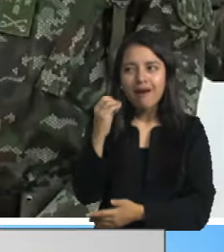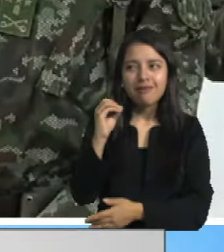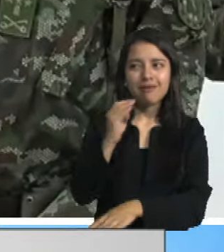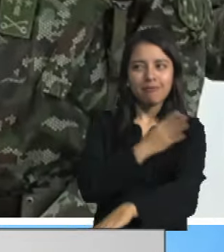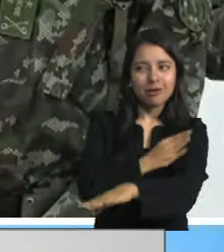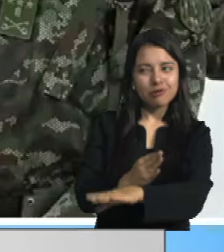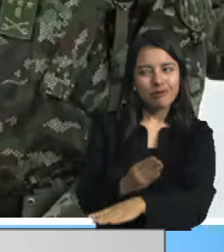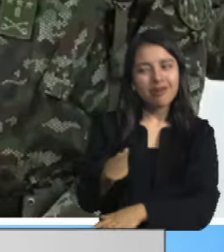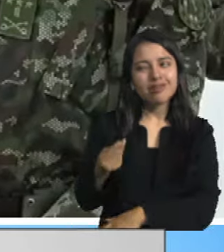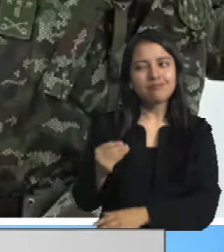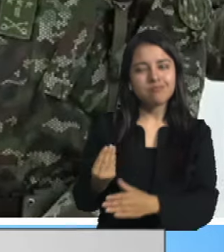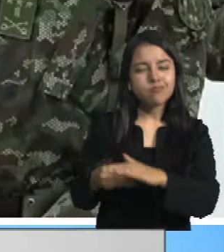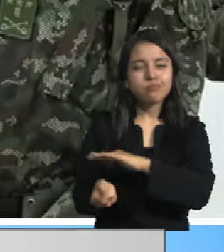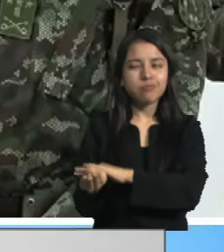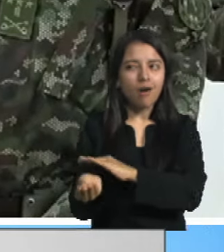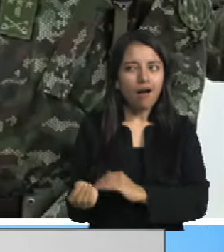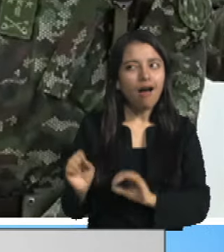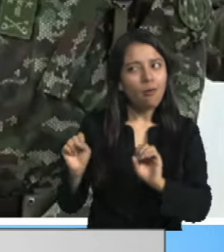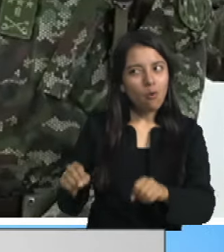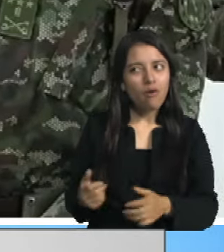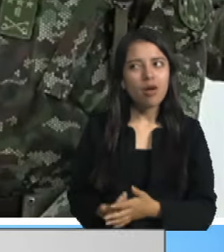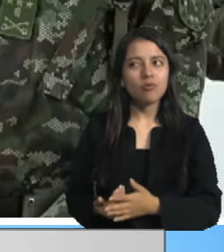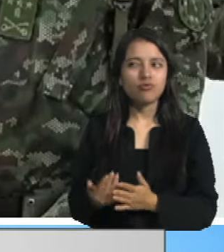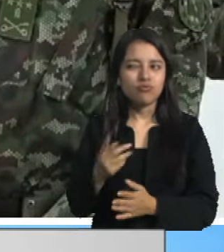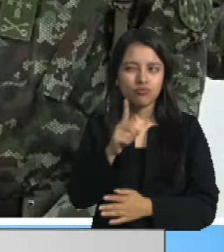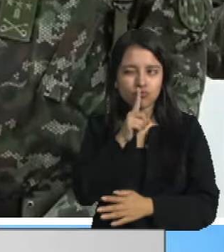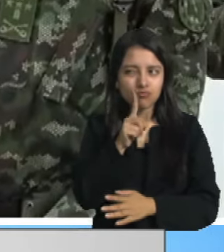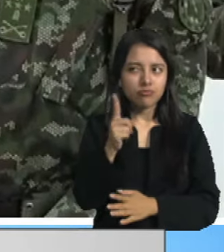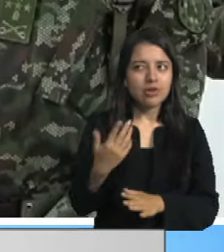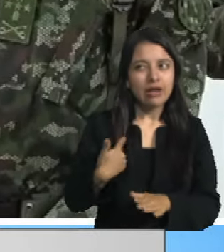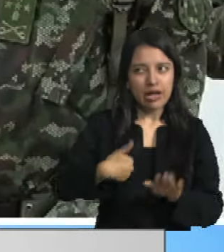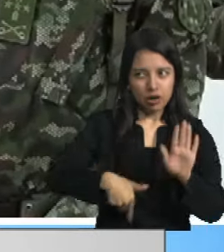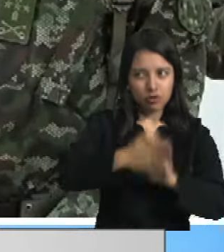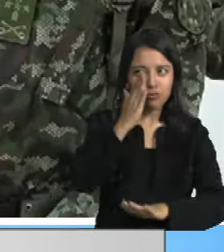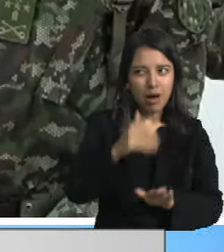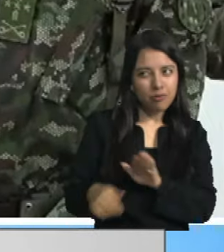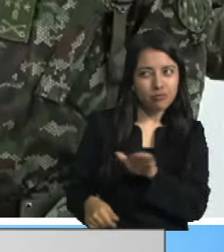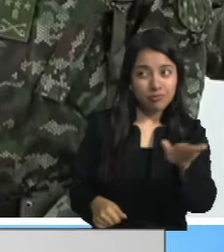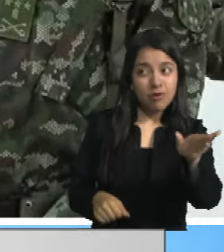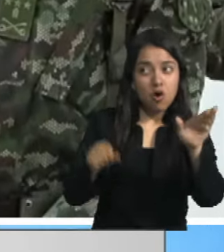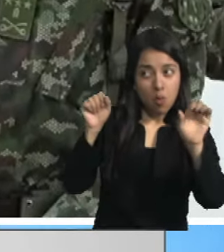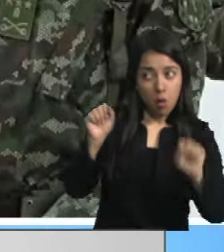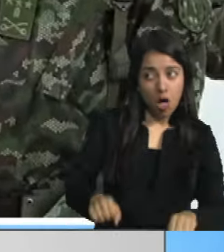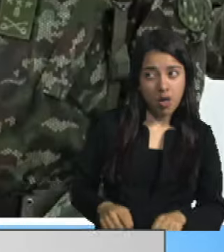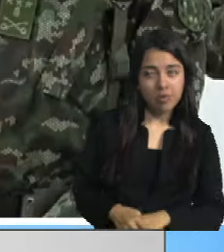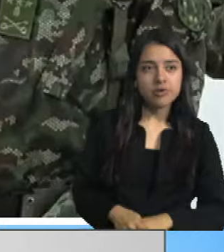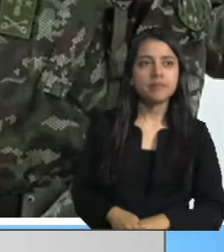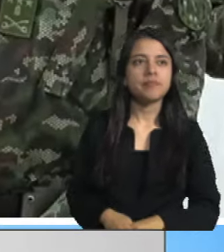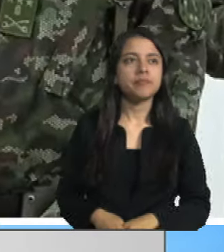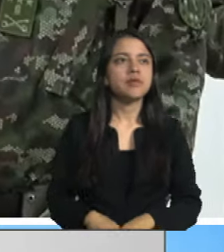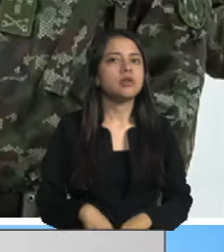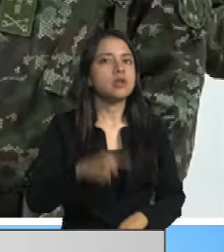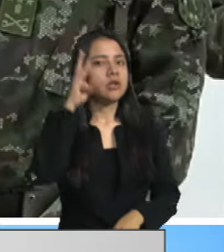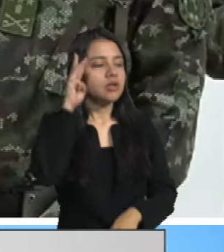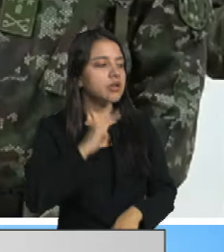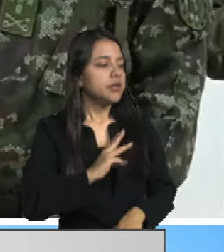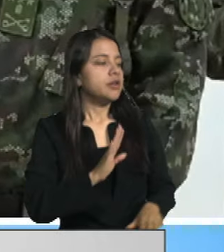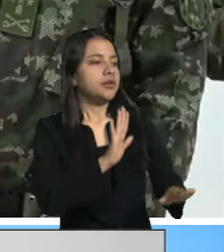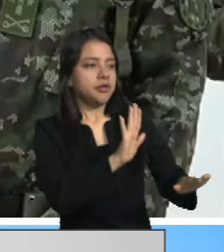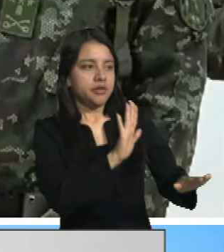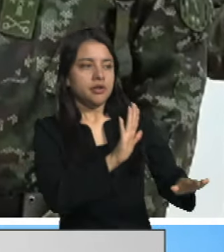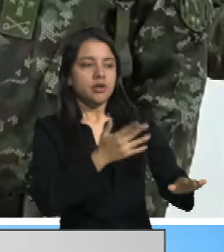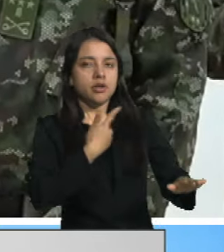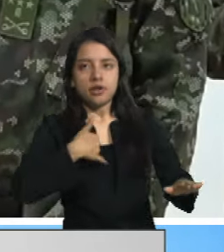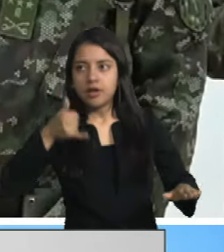Este ofrecimiento fue rechazado de inmediato. Y enseguida nuestros soldados llamaron al comandante del puesto de control, quien procedió